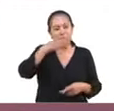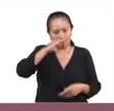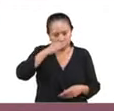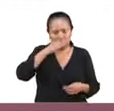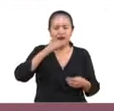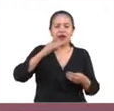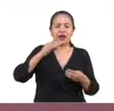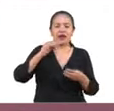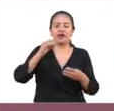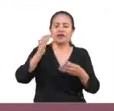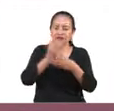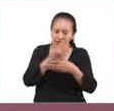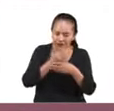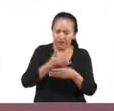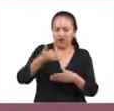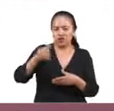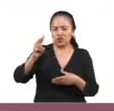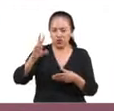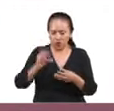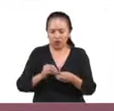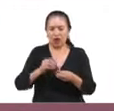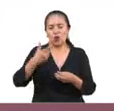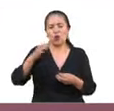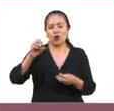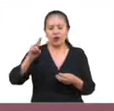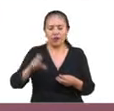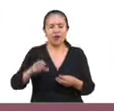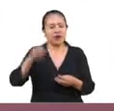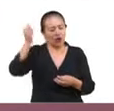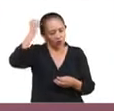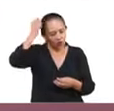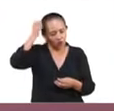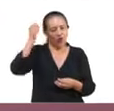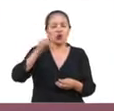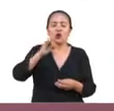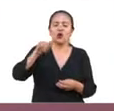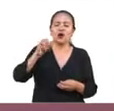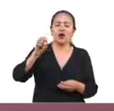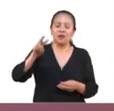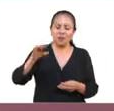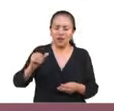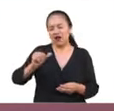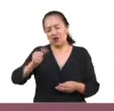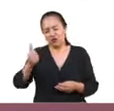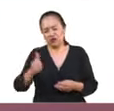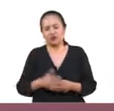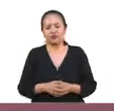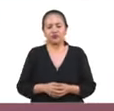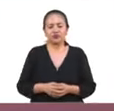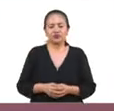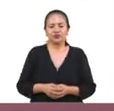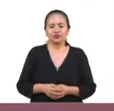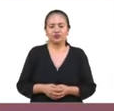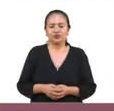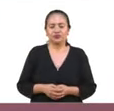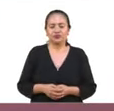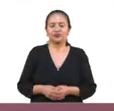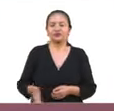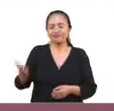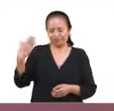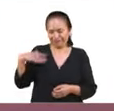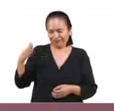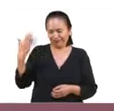café, yuca, guanábana, coco, jamaica, entre otros, por mencionar algunos. Por otra, a finales